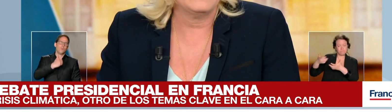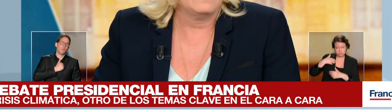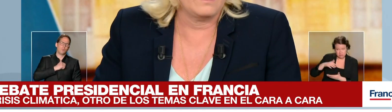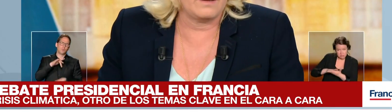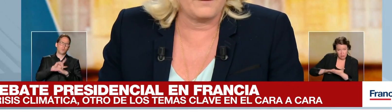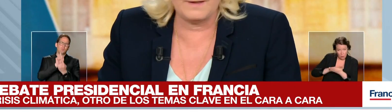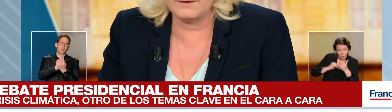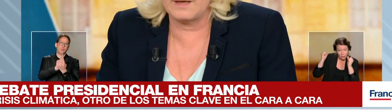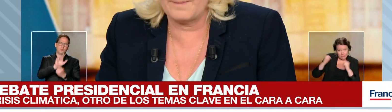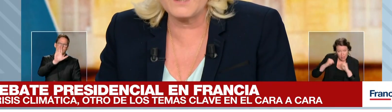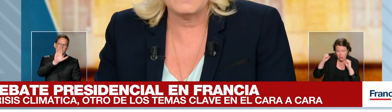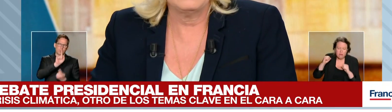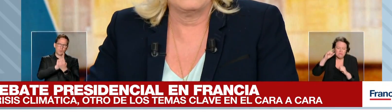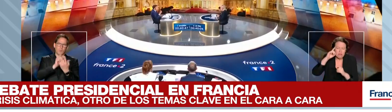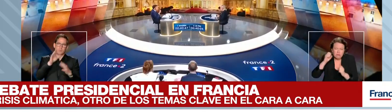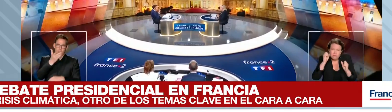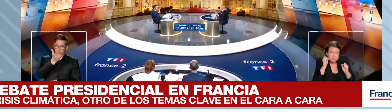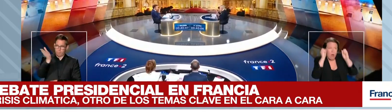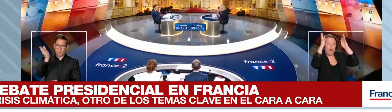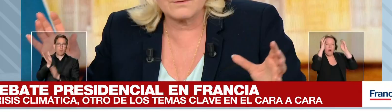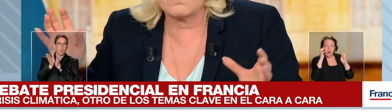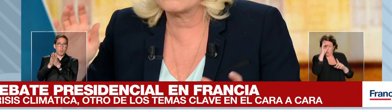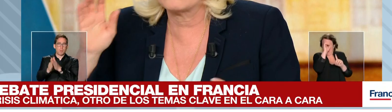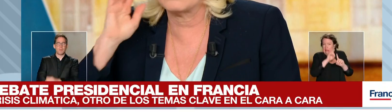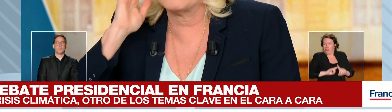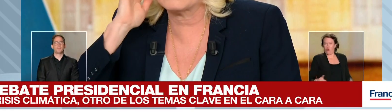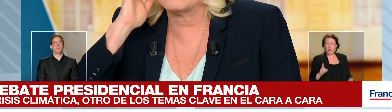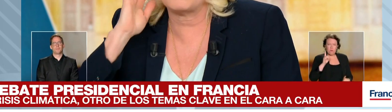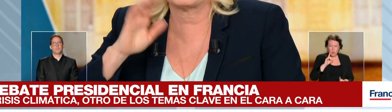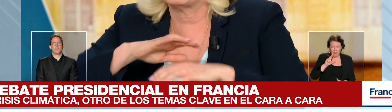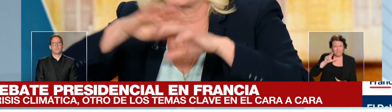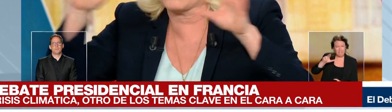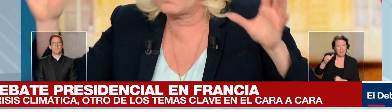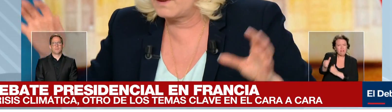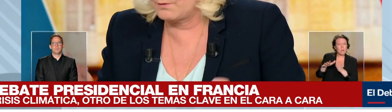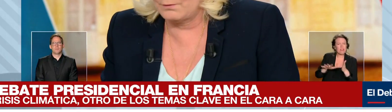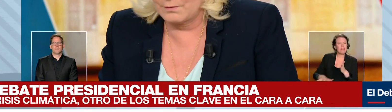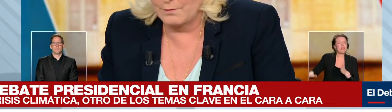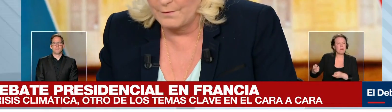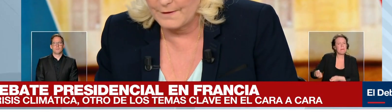Pero yo lo hice. Y todos están realmente preocupados porque todo va en contra de ellos.